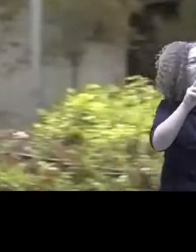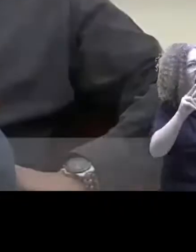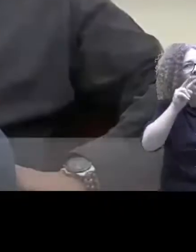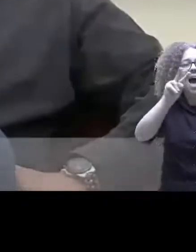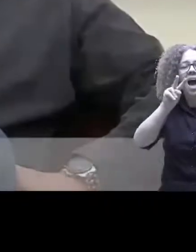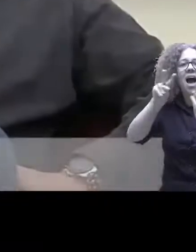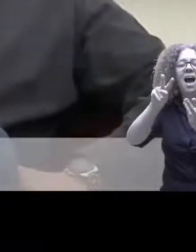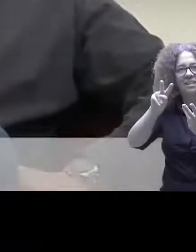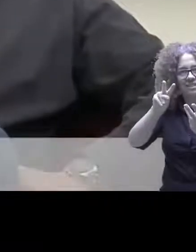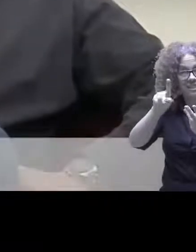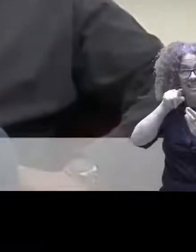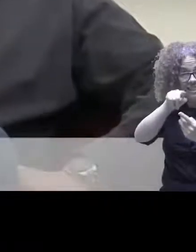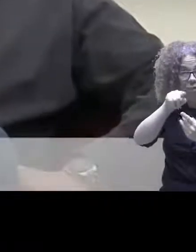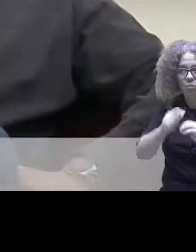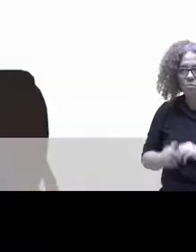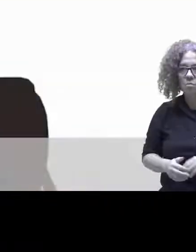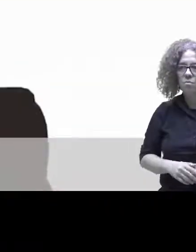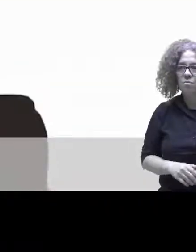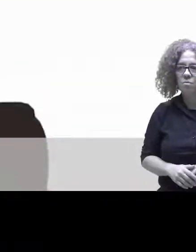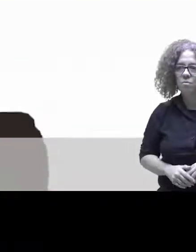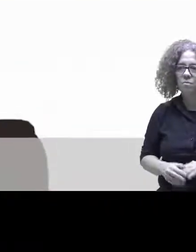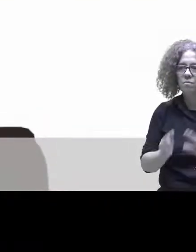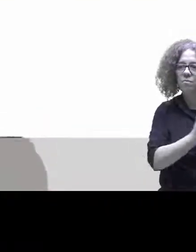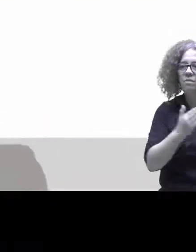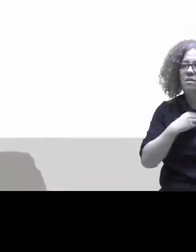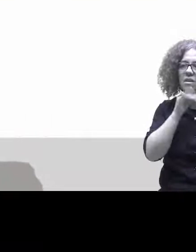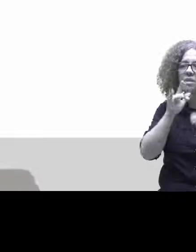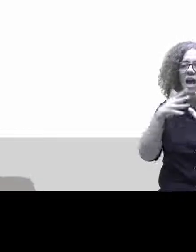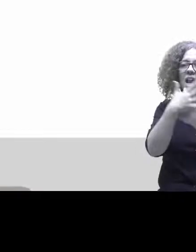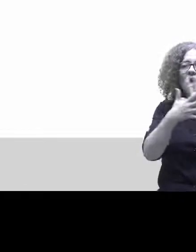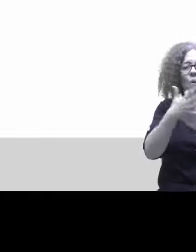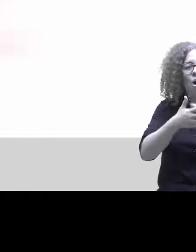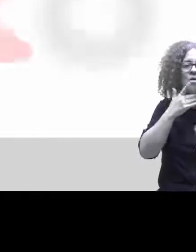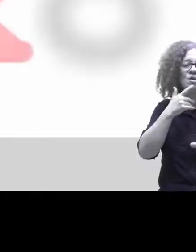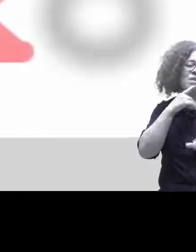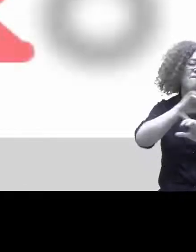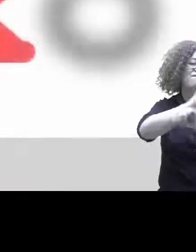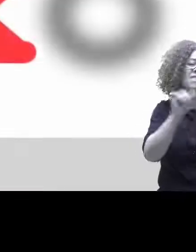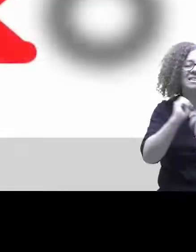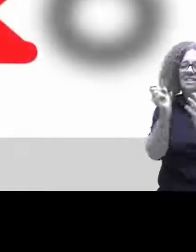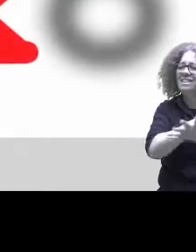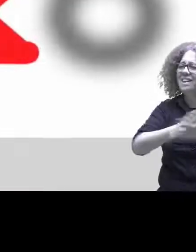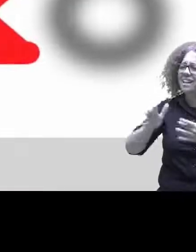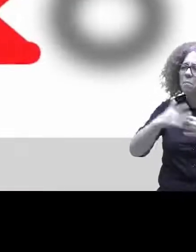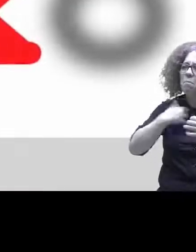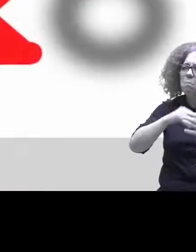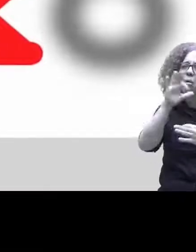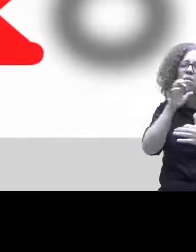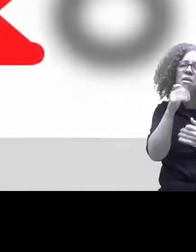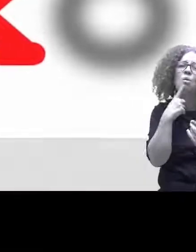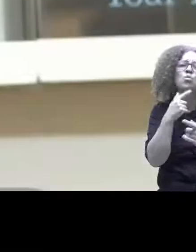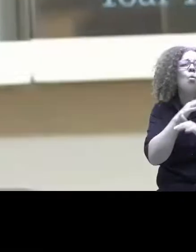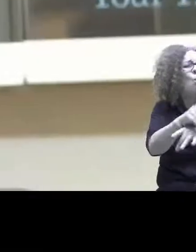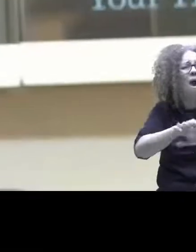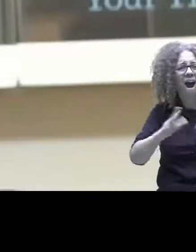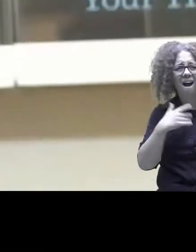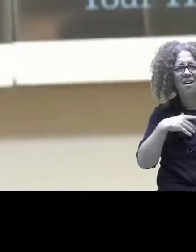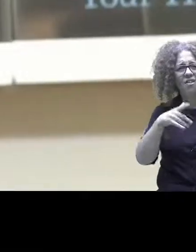El lenguaje es un juguete cargado de polvo. Es decir, el lenguaje es un elemento gratuito y que podemos jugar con